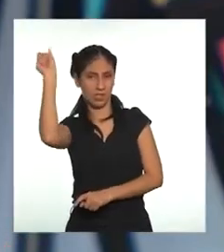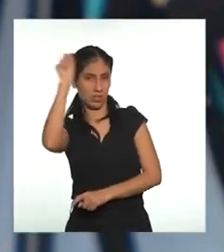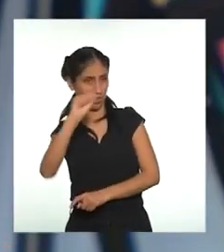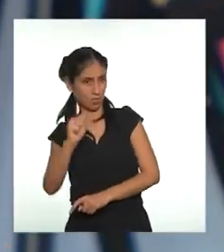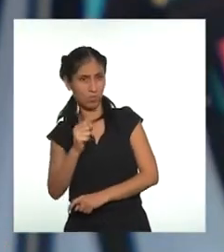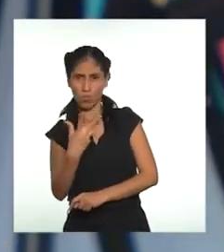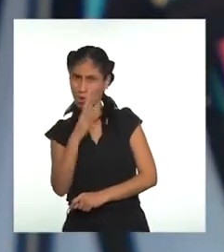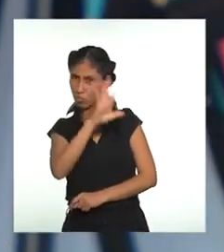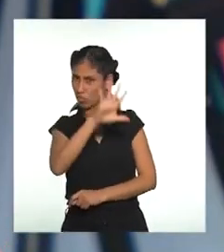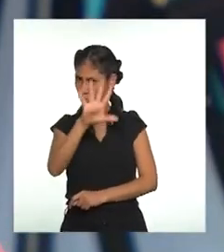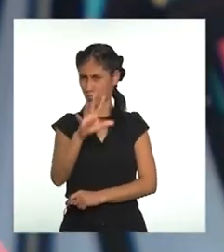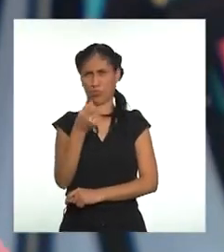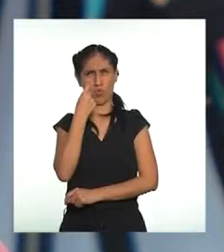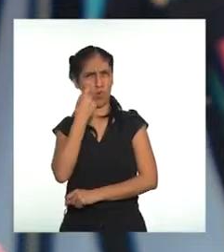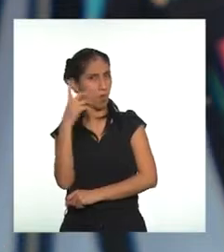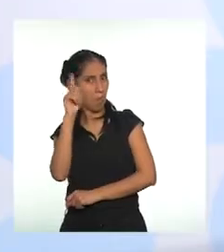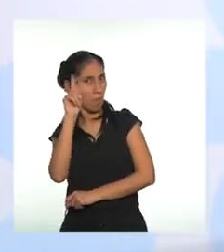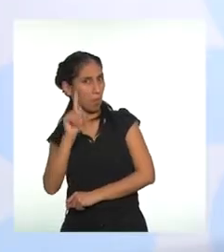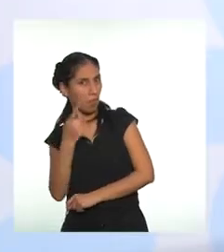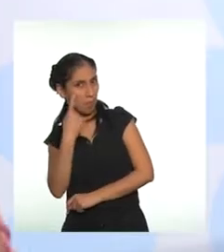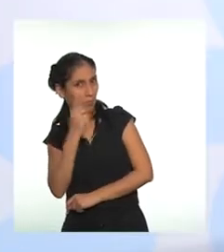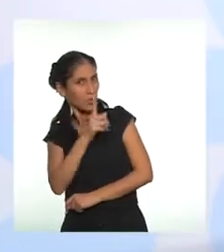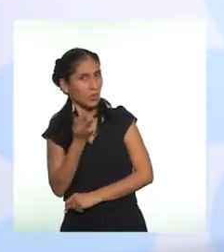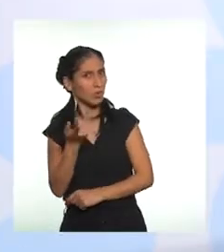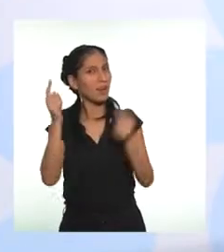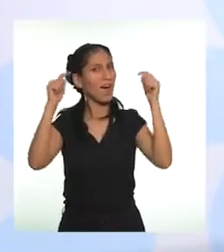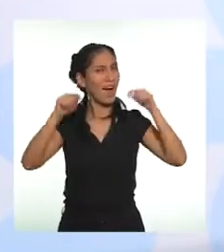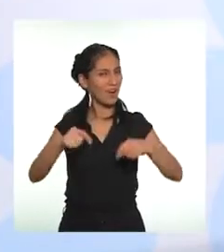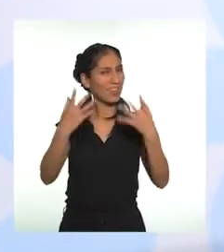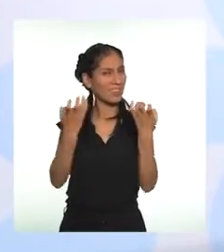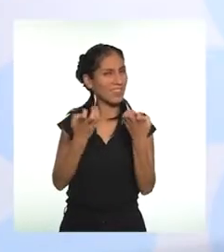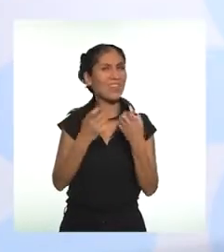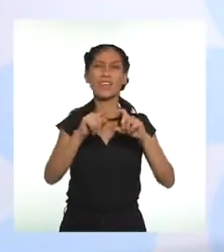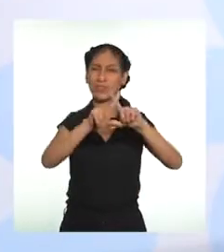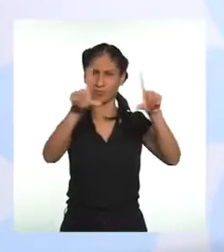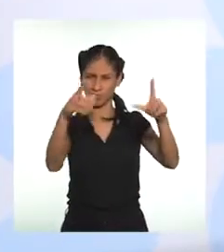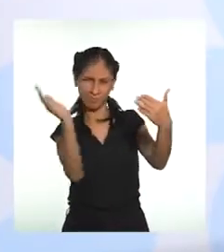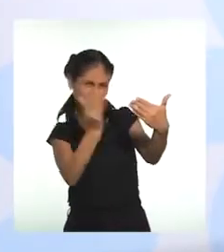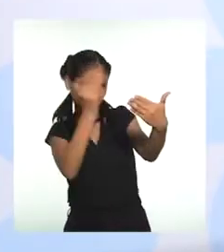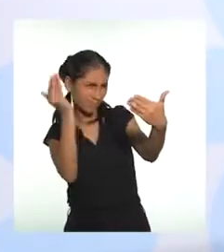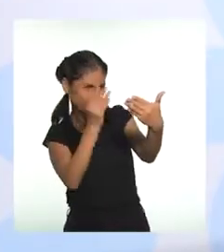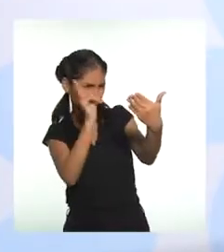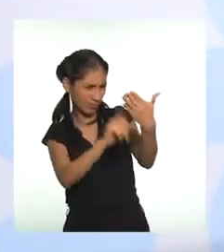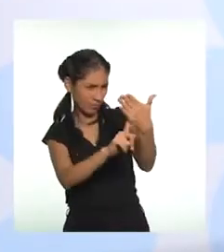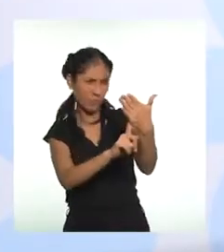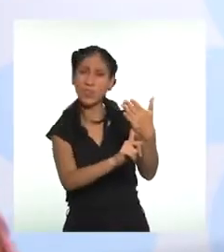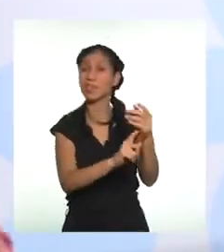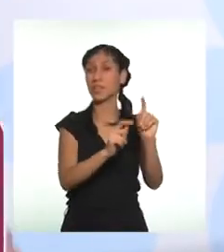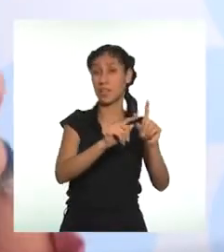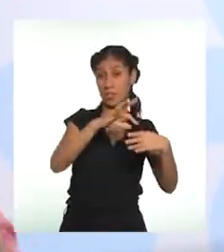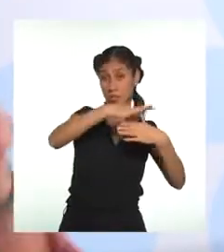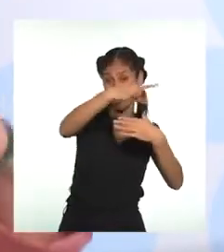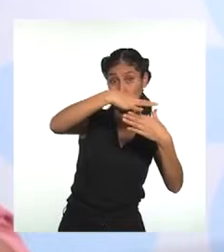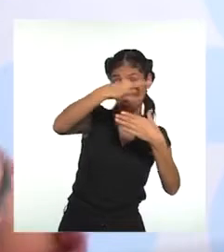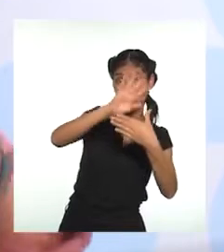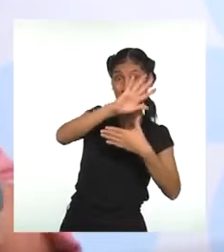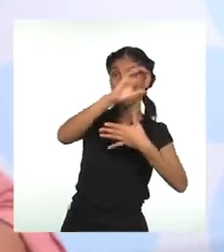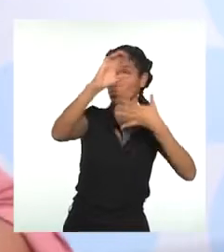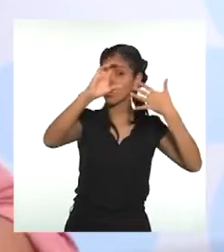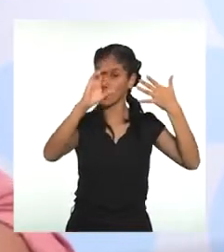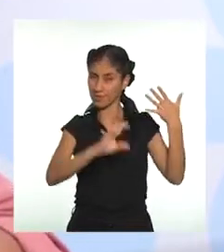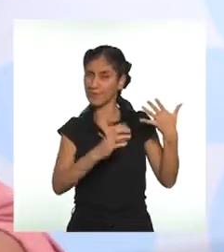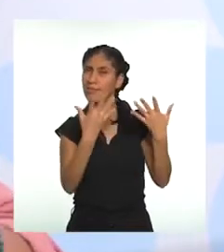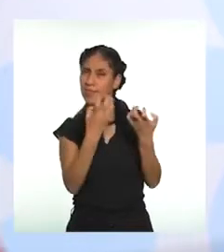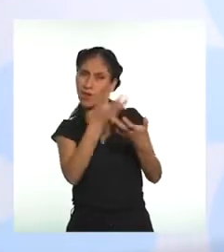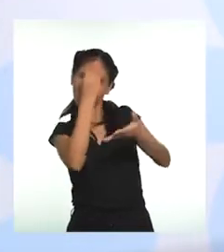y no conozco a todos. En este programa quisiera indagar sobre las características de los pueblos indígenas u